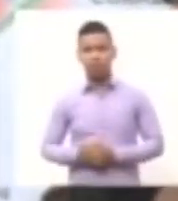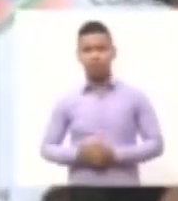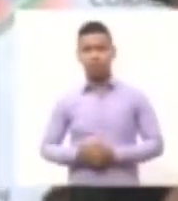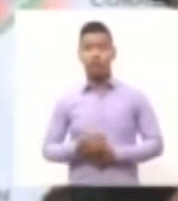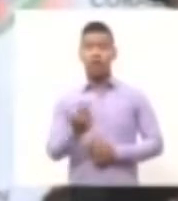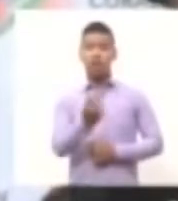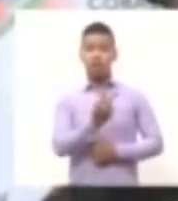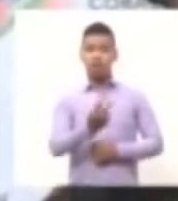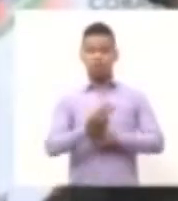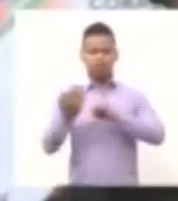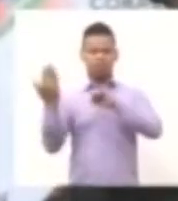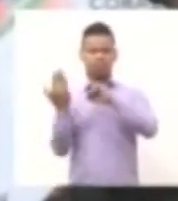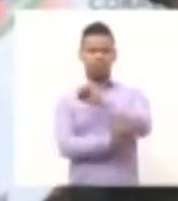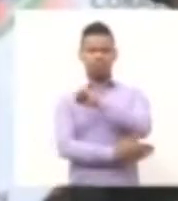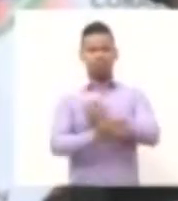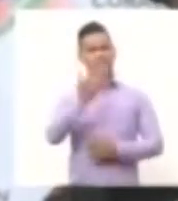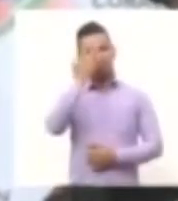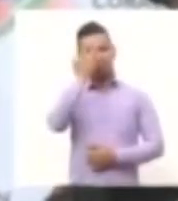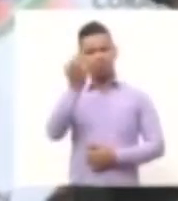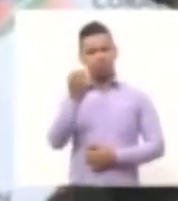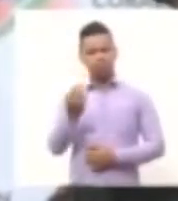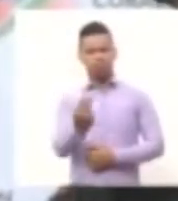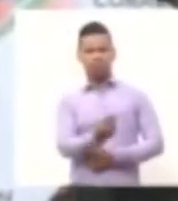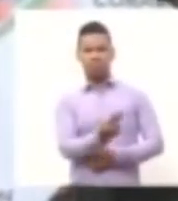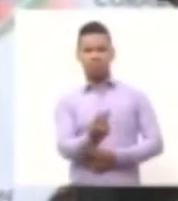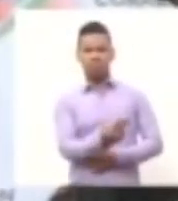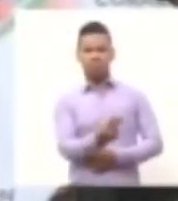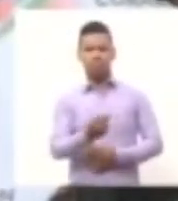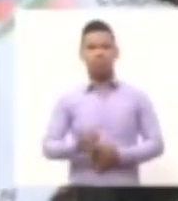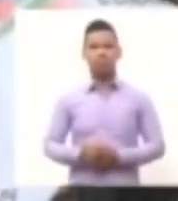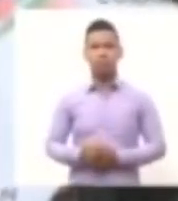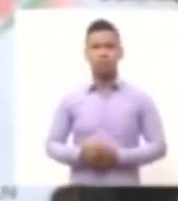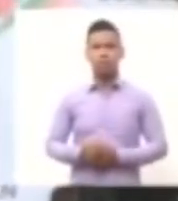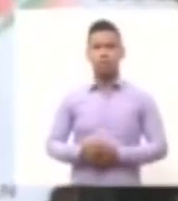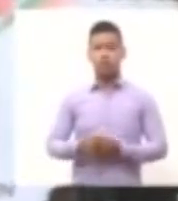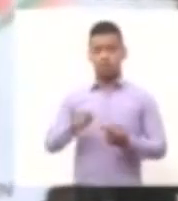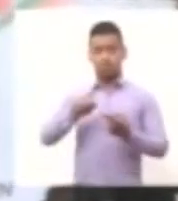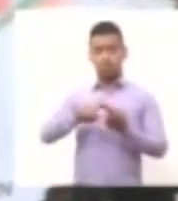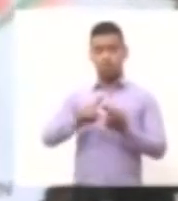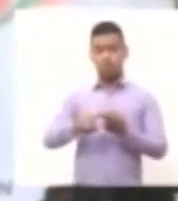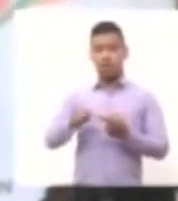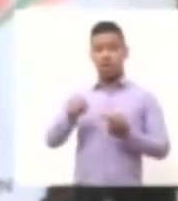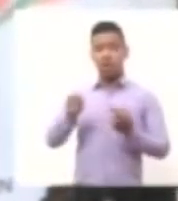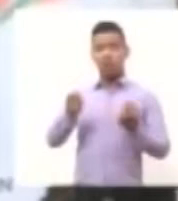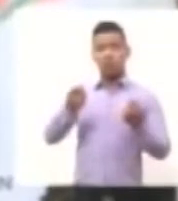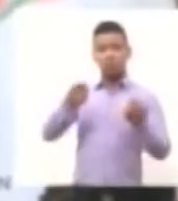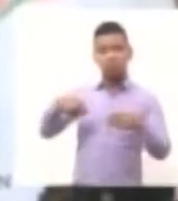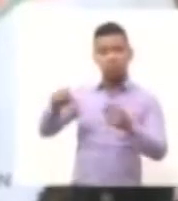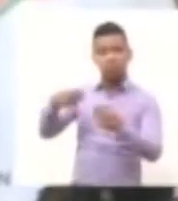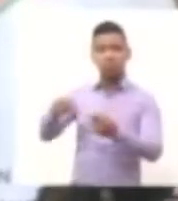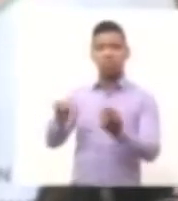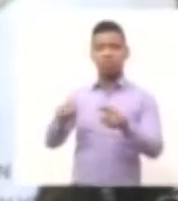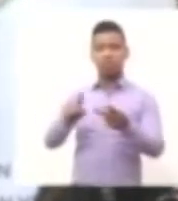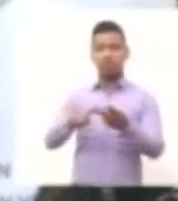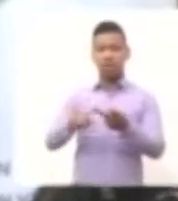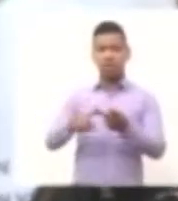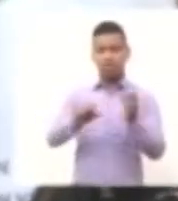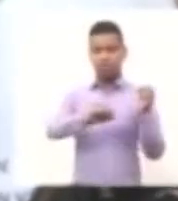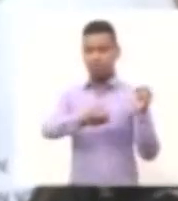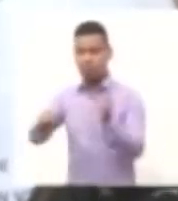ante la Fiscalía Sexta Especializada, delegada ante el Gaula, por los delitos de concierto para delinquir con fines de homicidio.